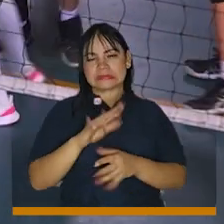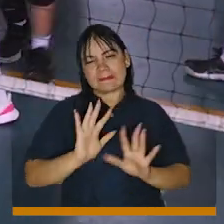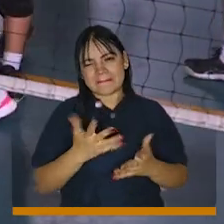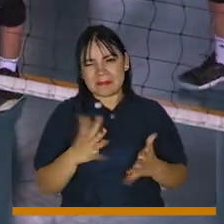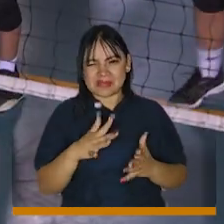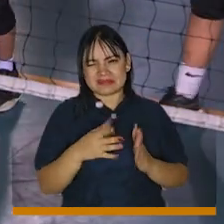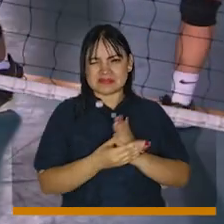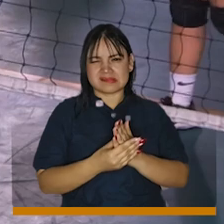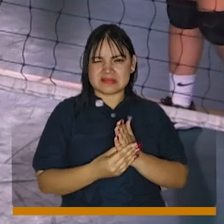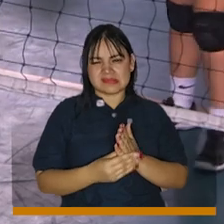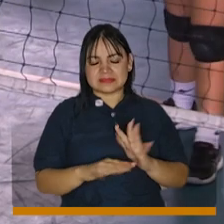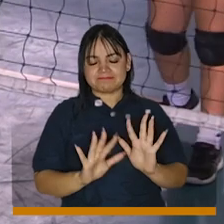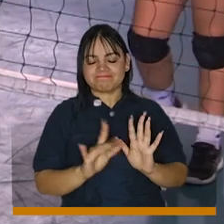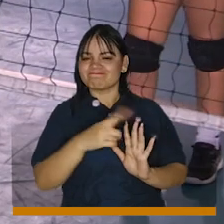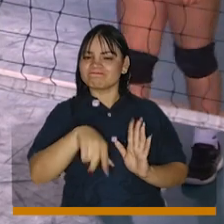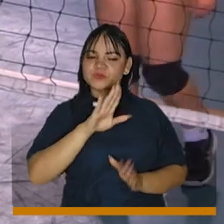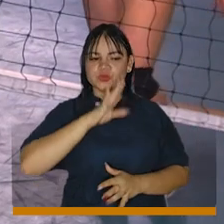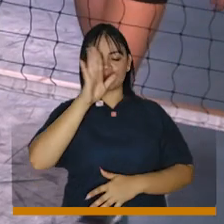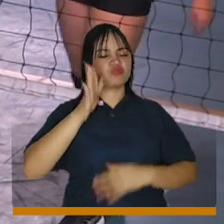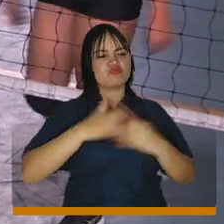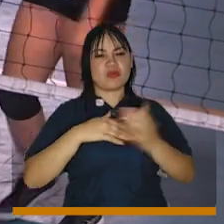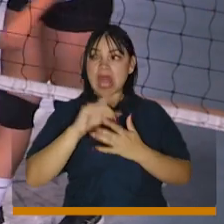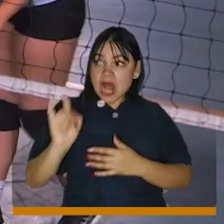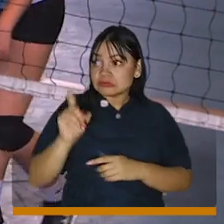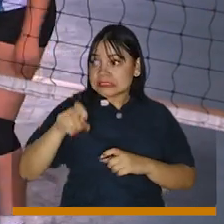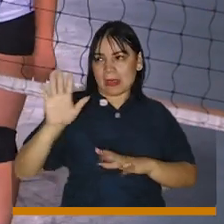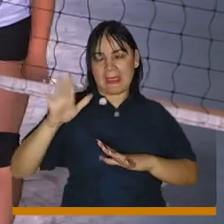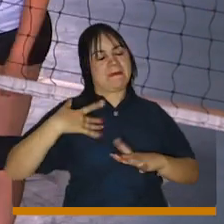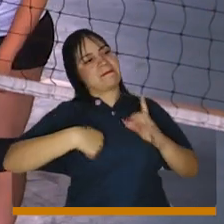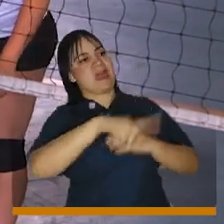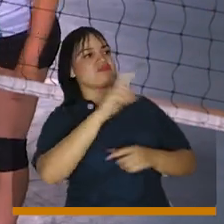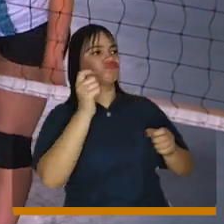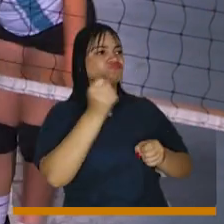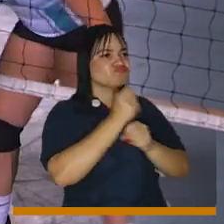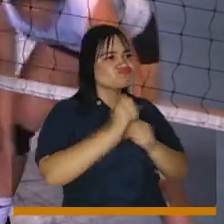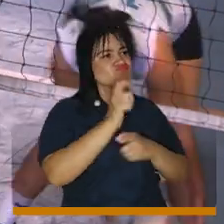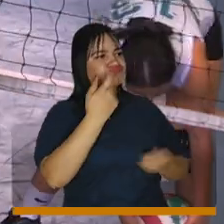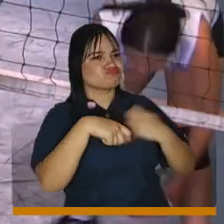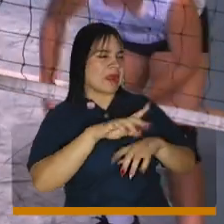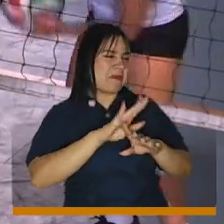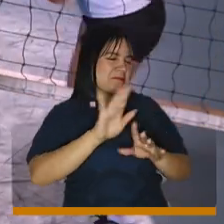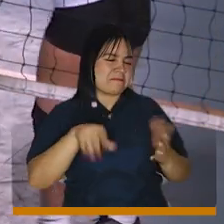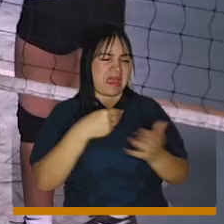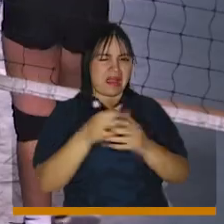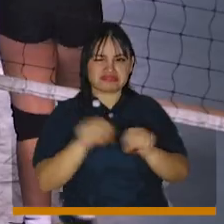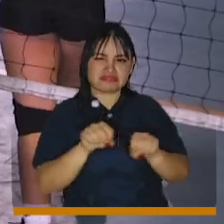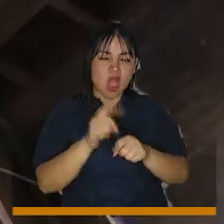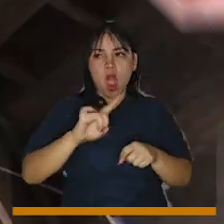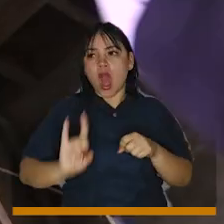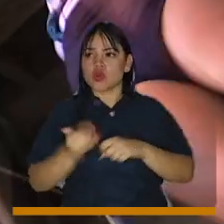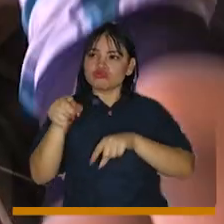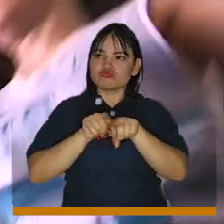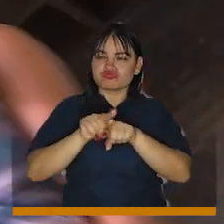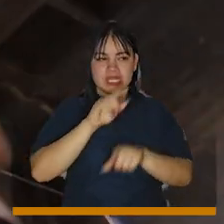tienen bajos recursos, entonces están acostumbradas a guerrar sus cositas, a vender cosas para comprarse tenis, para pagarse una inscripción a un